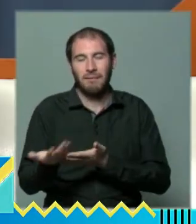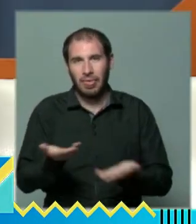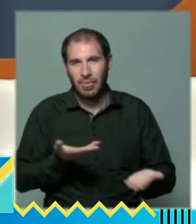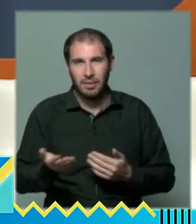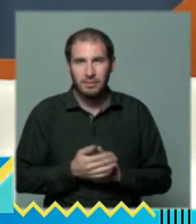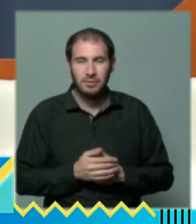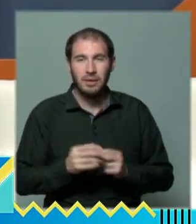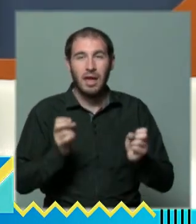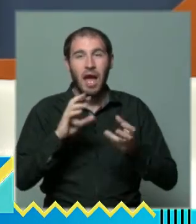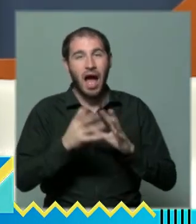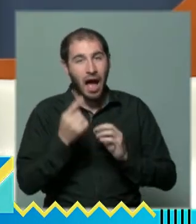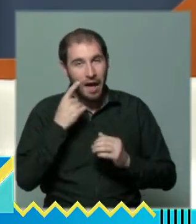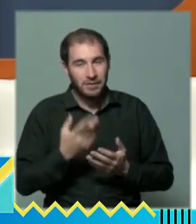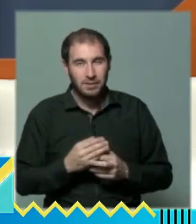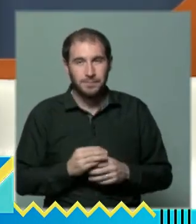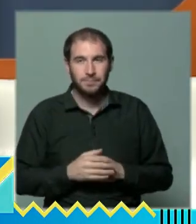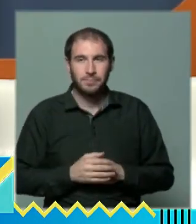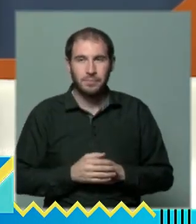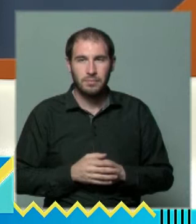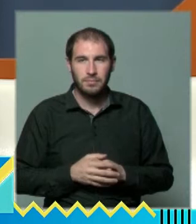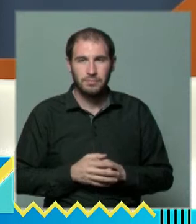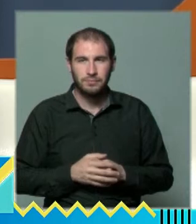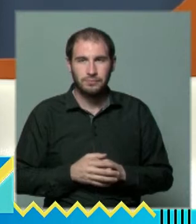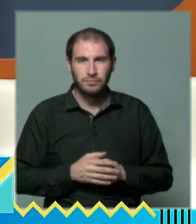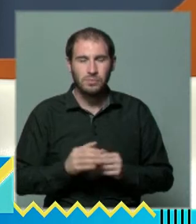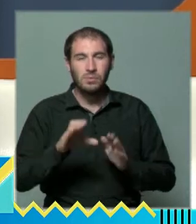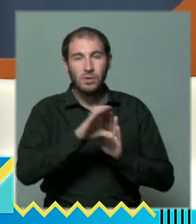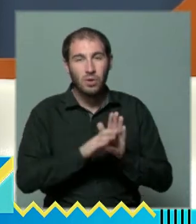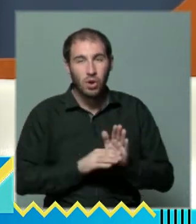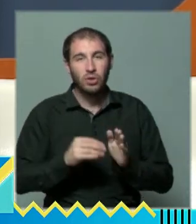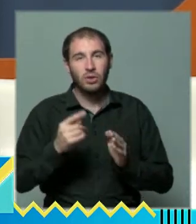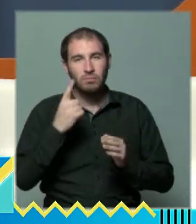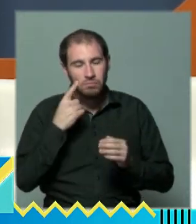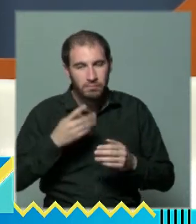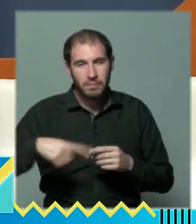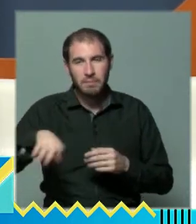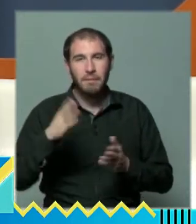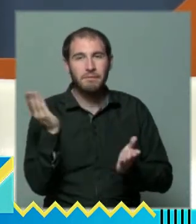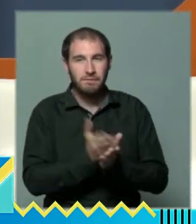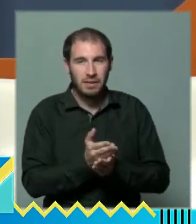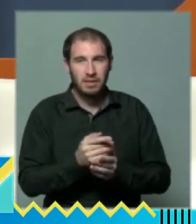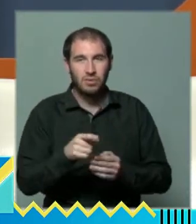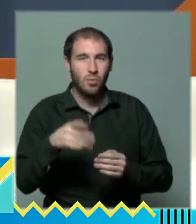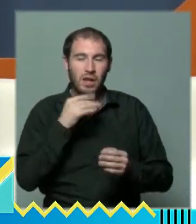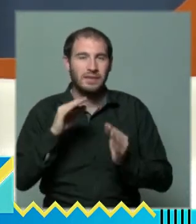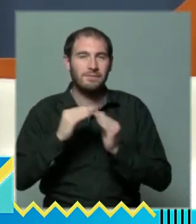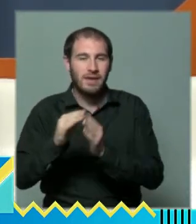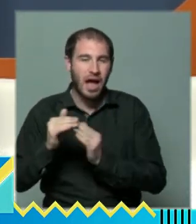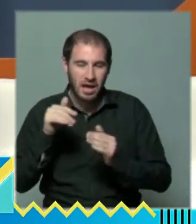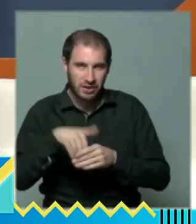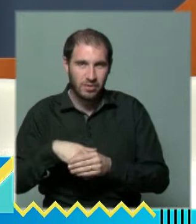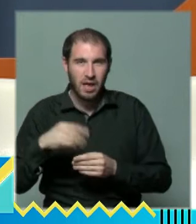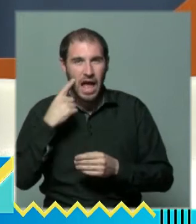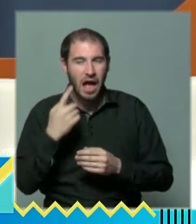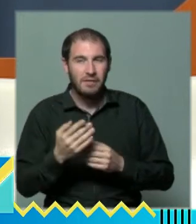Entonces lo que hay que ver es la manera a ver, vuelvo a los códigos de convivencia, los códigos de falta son de vecindad, digamos. Entonces hay que ver donde